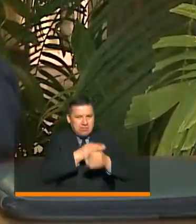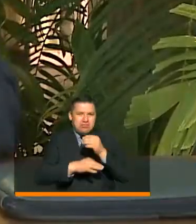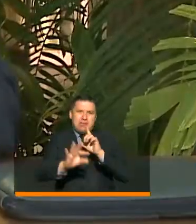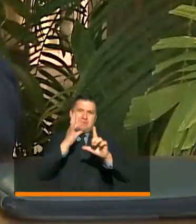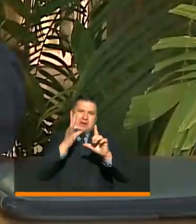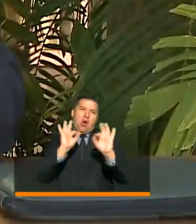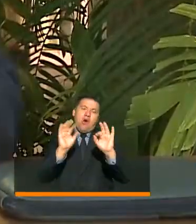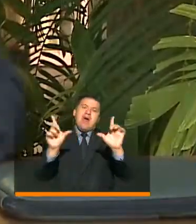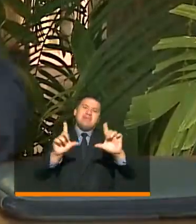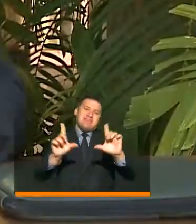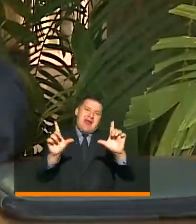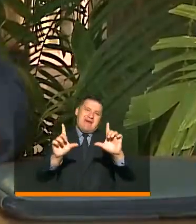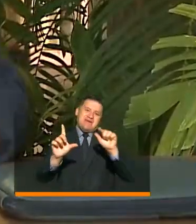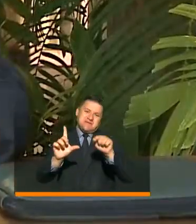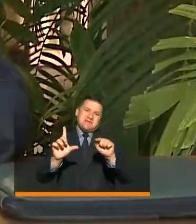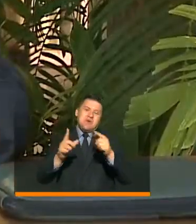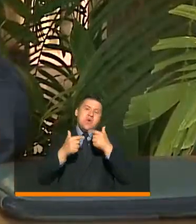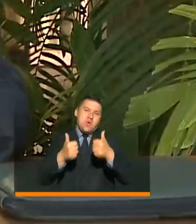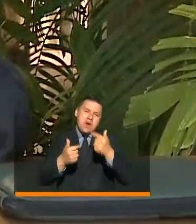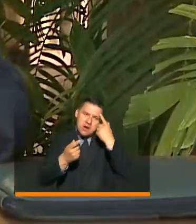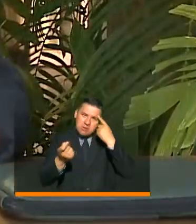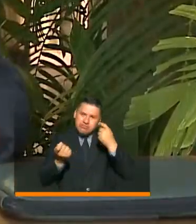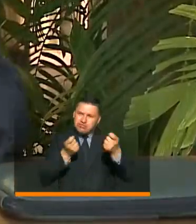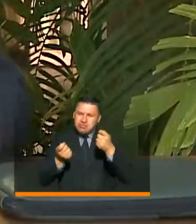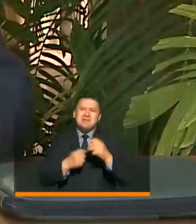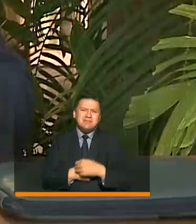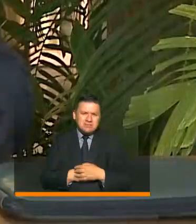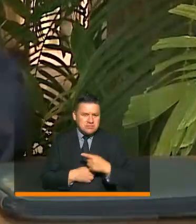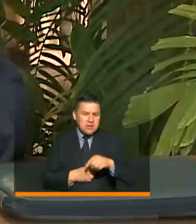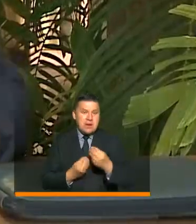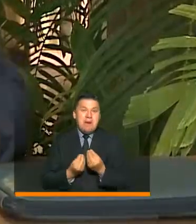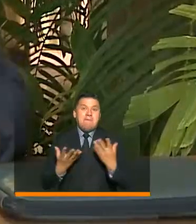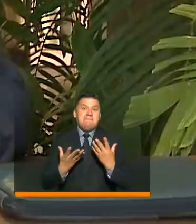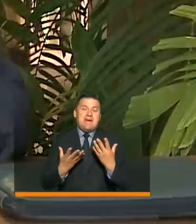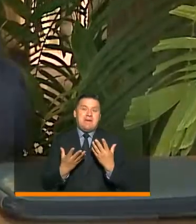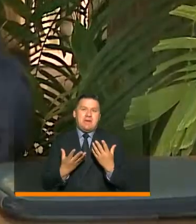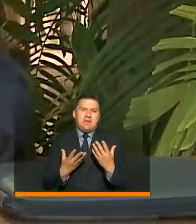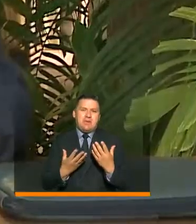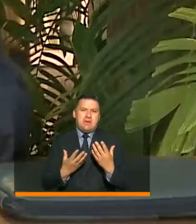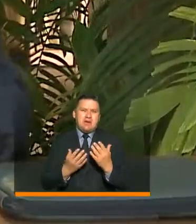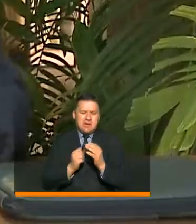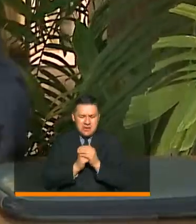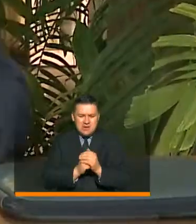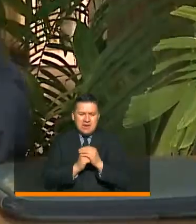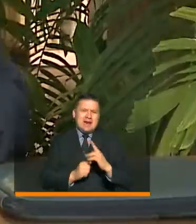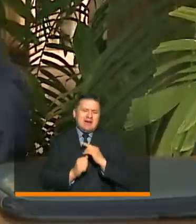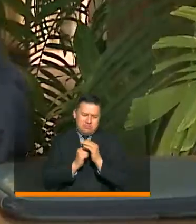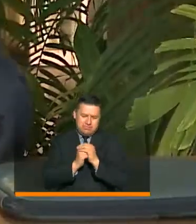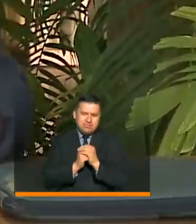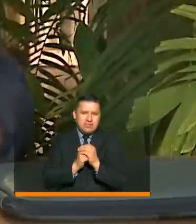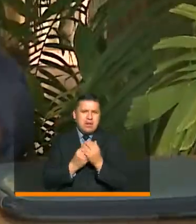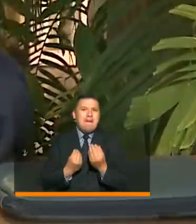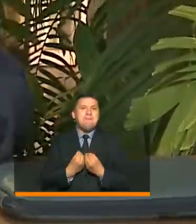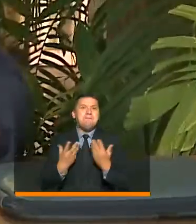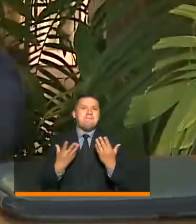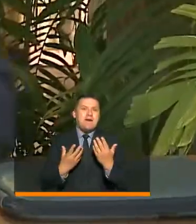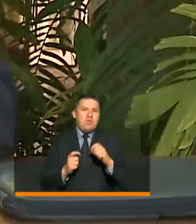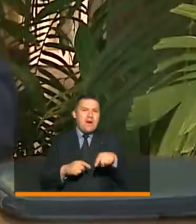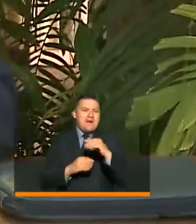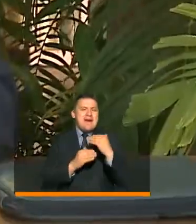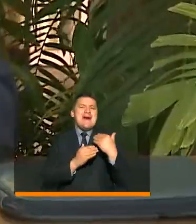televisión y otros mecanismos son buenas estrategias para que vivamos este fervor religioso, pero lo vivamos con